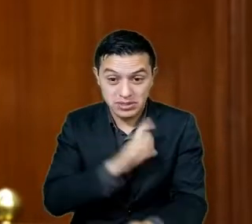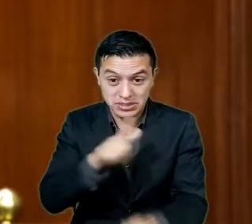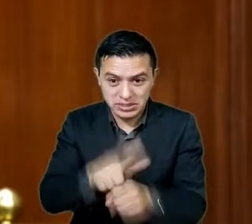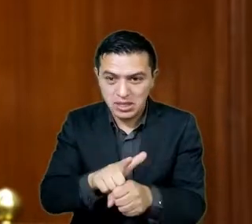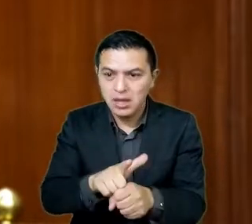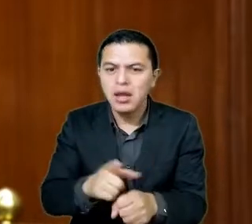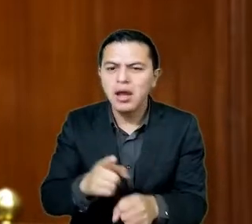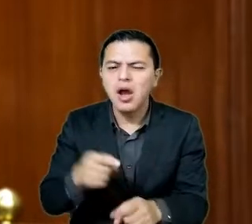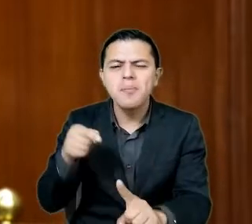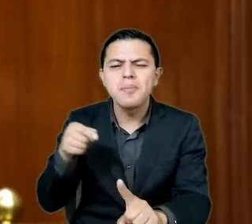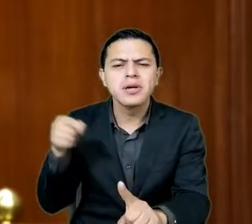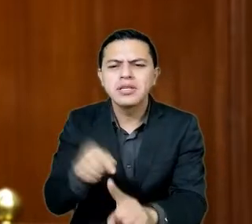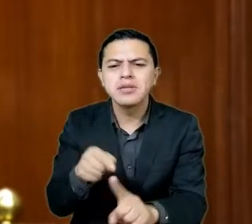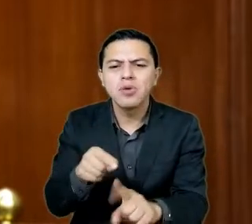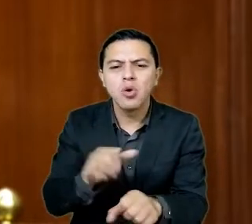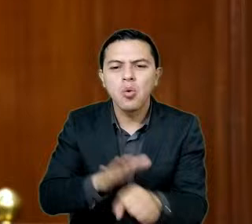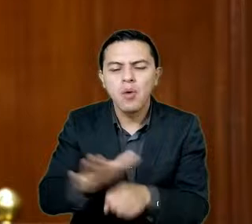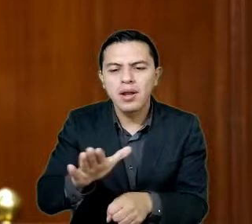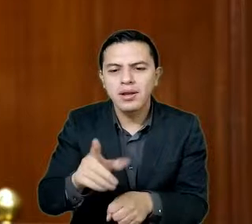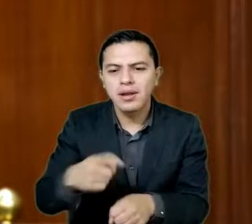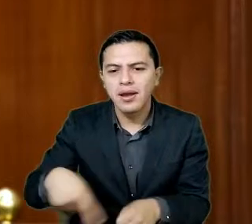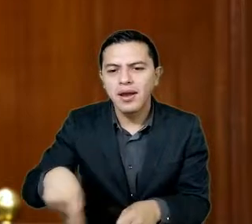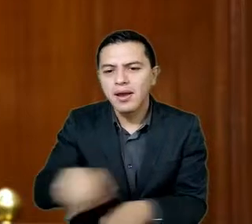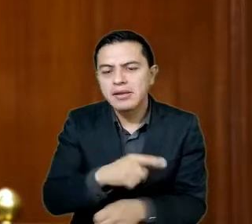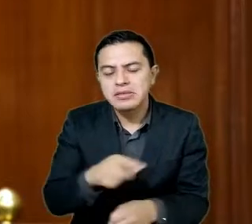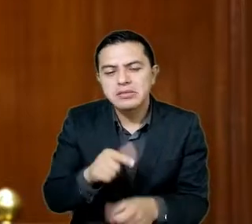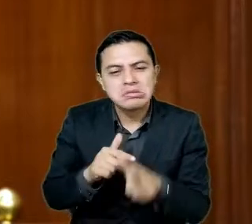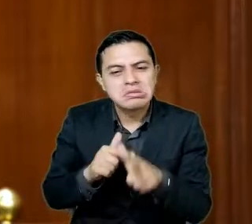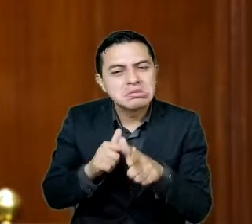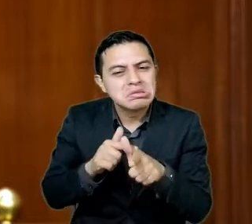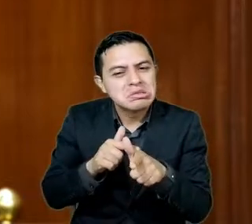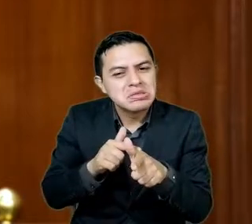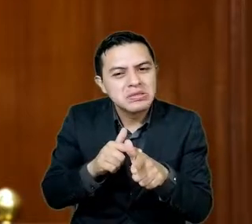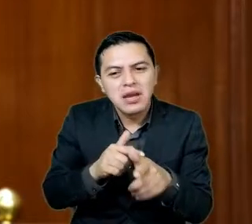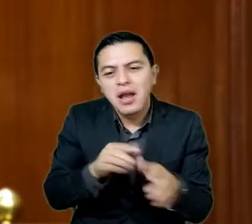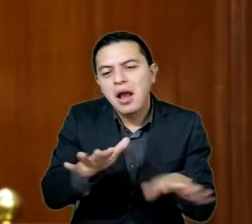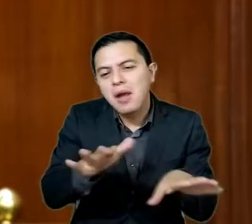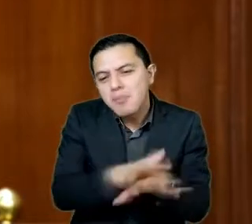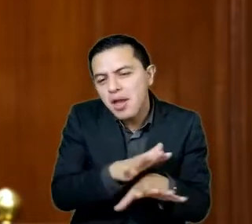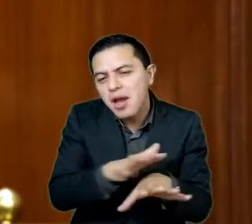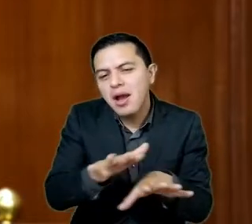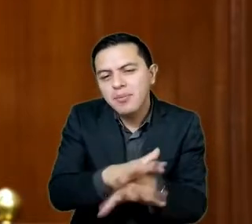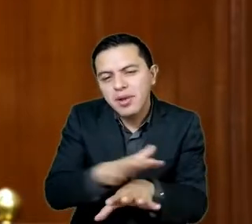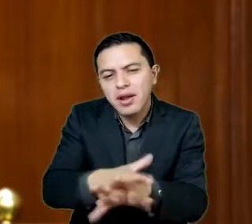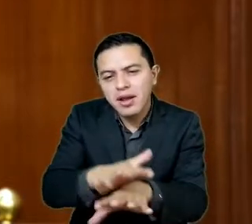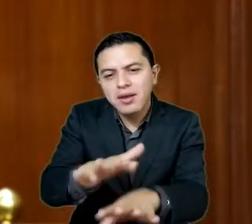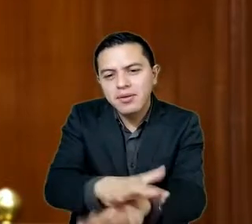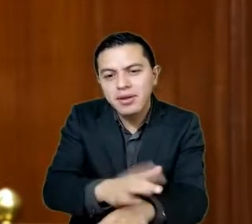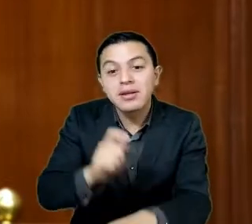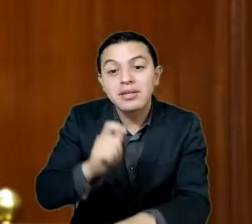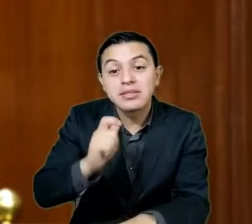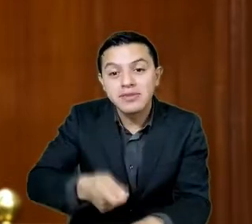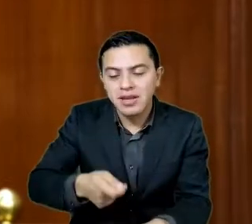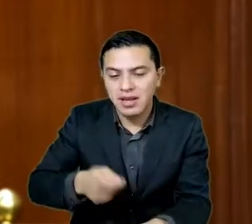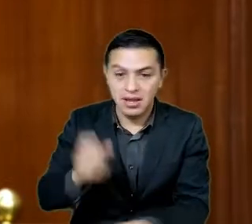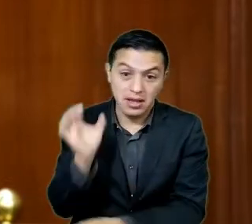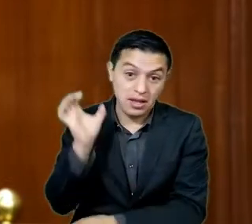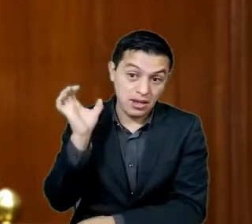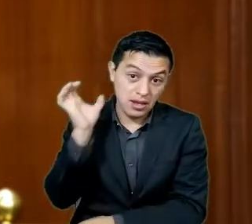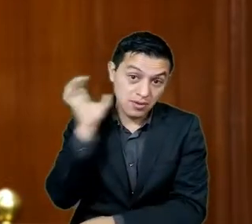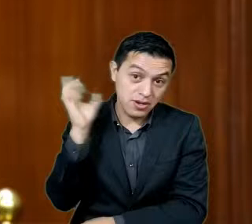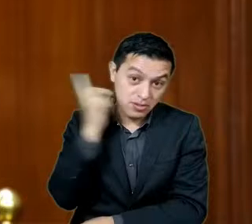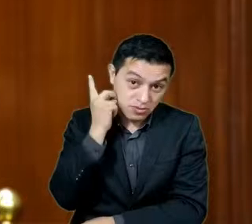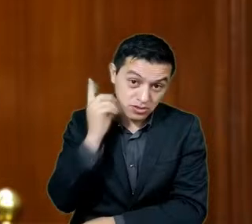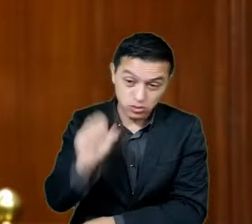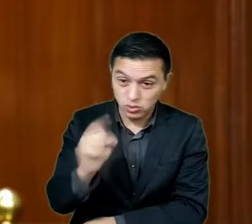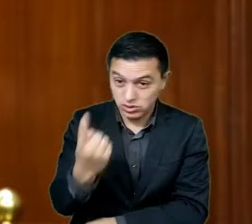de transitorias, lo cual implica que, al término de la 61ª Legislatura del Estado de México, también terminan sus